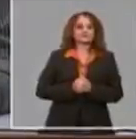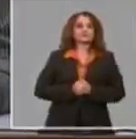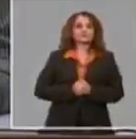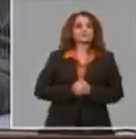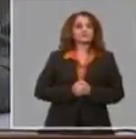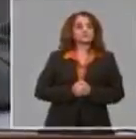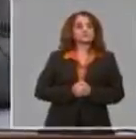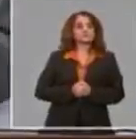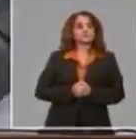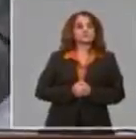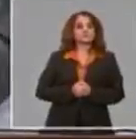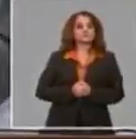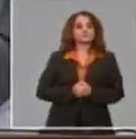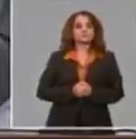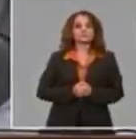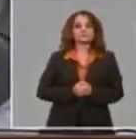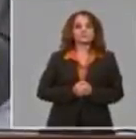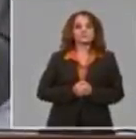momento